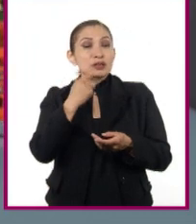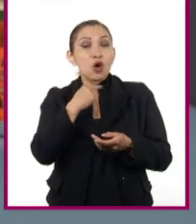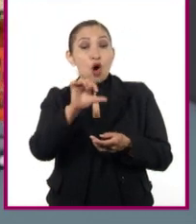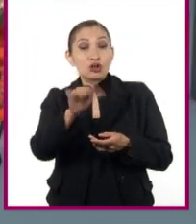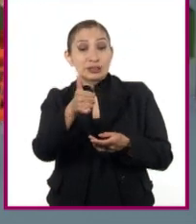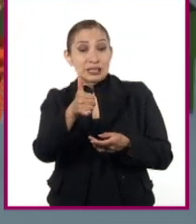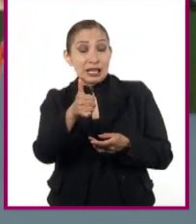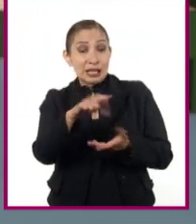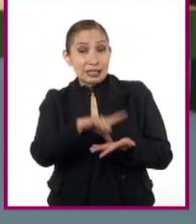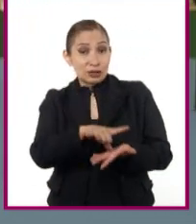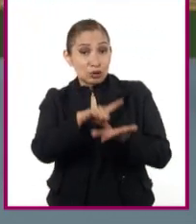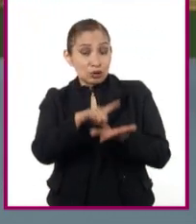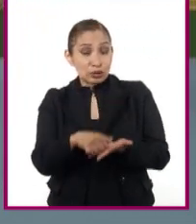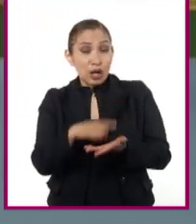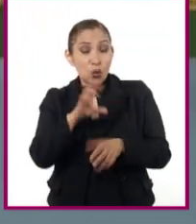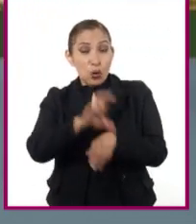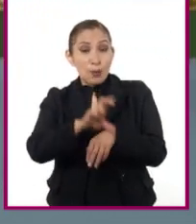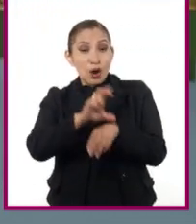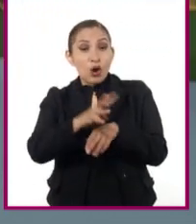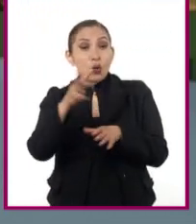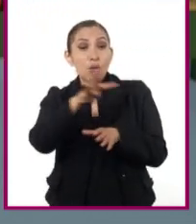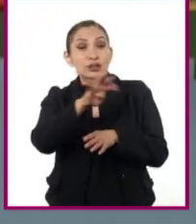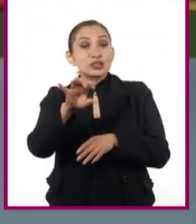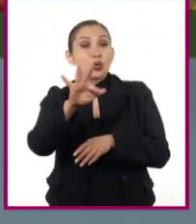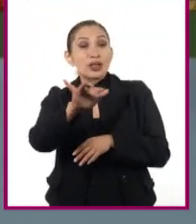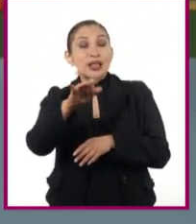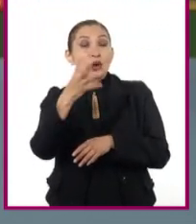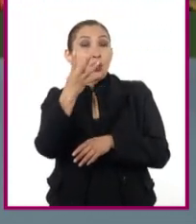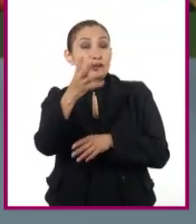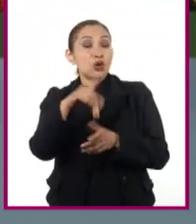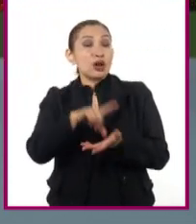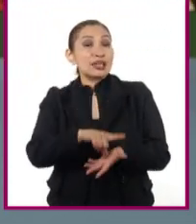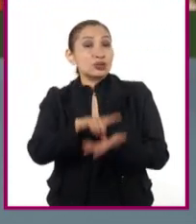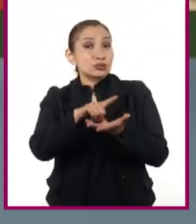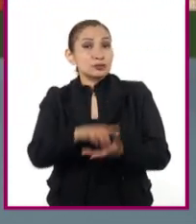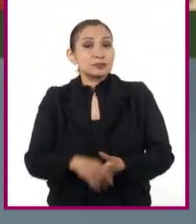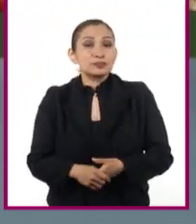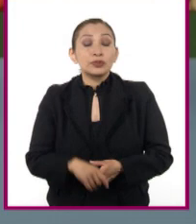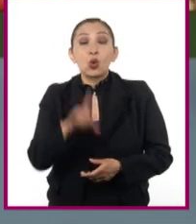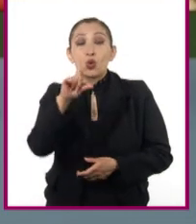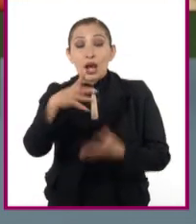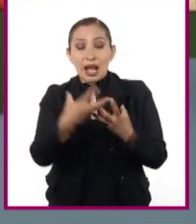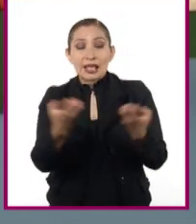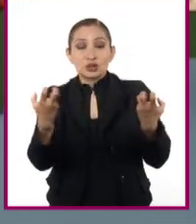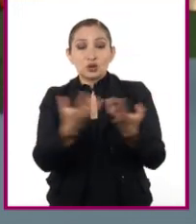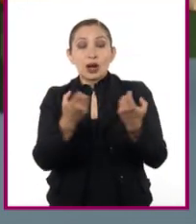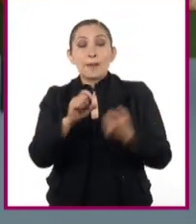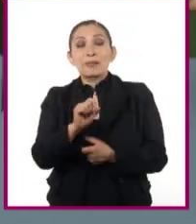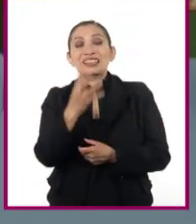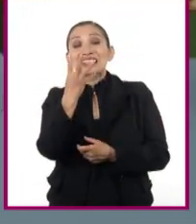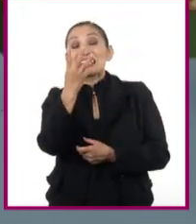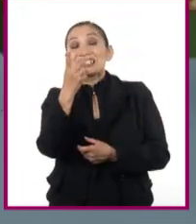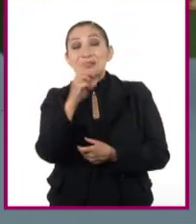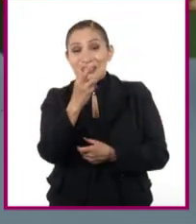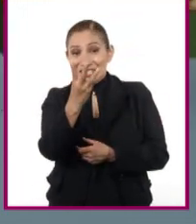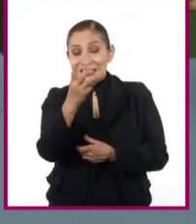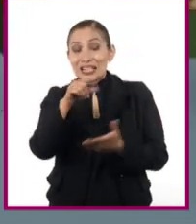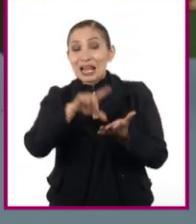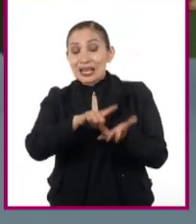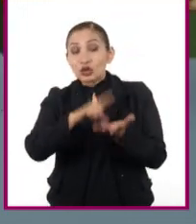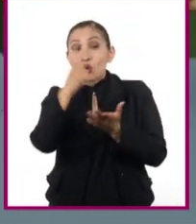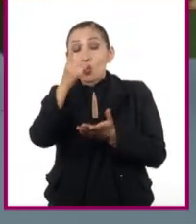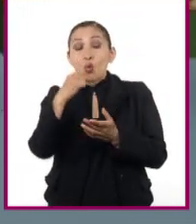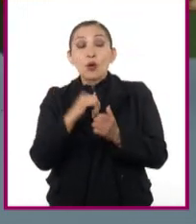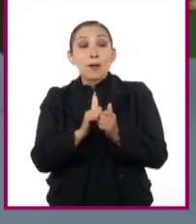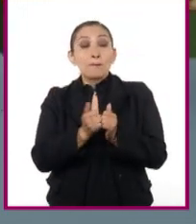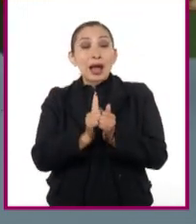11. De huevo, 454. Una lechuga, 23 litros. Y un